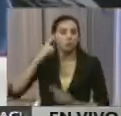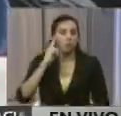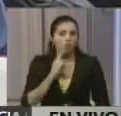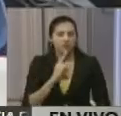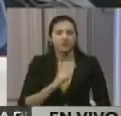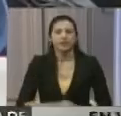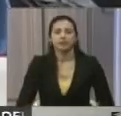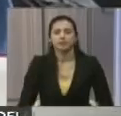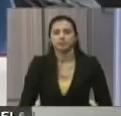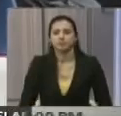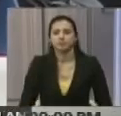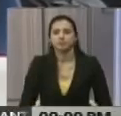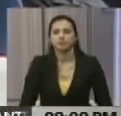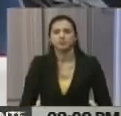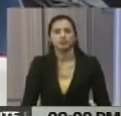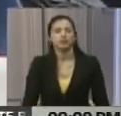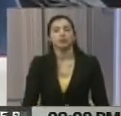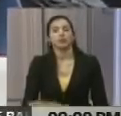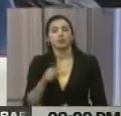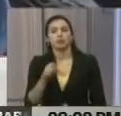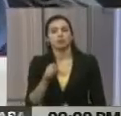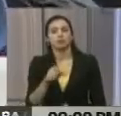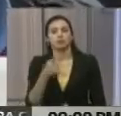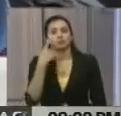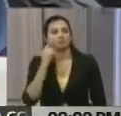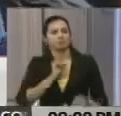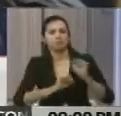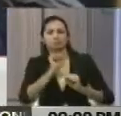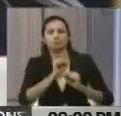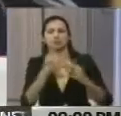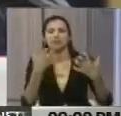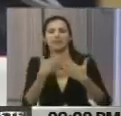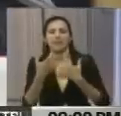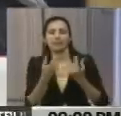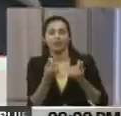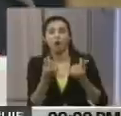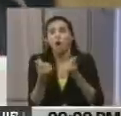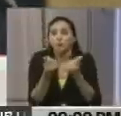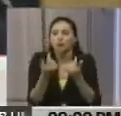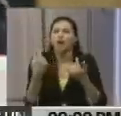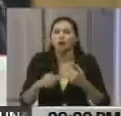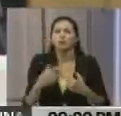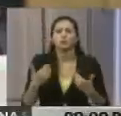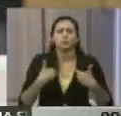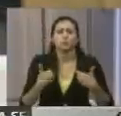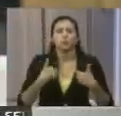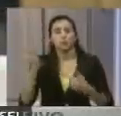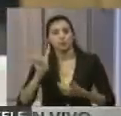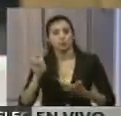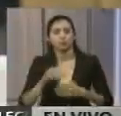bolivariana y con la guerra no convencional y la guerra económica que está siendo sometida.